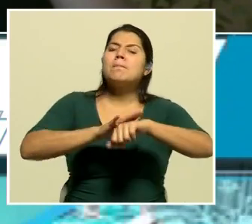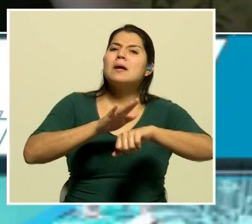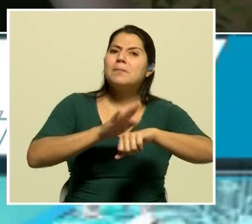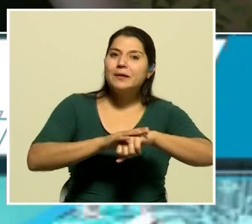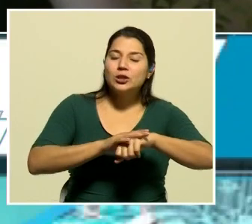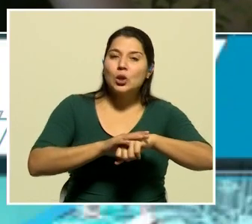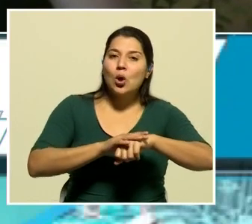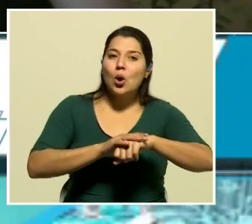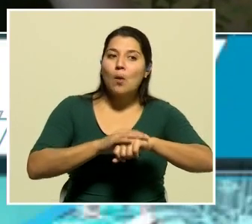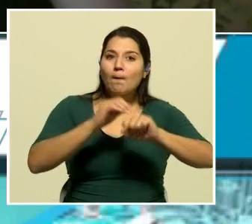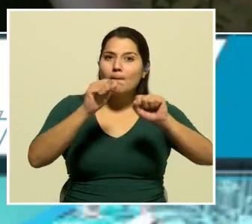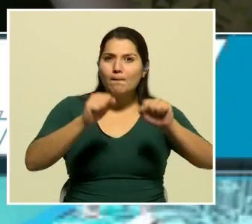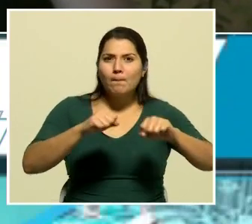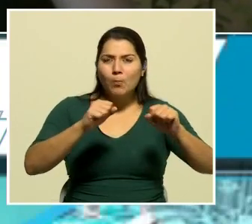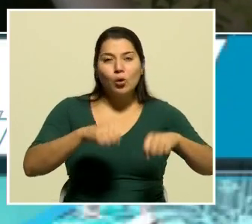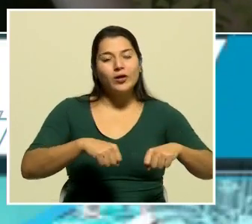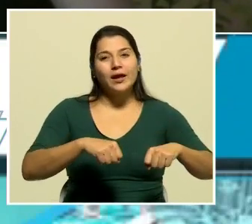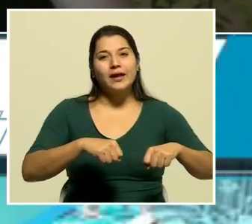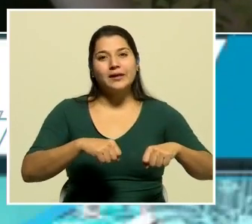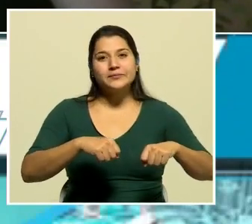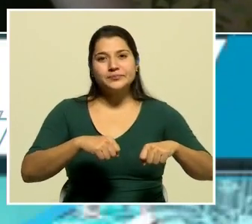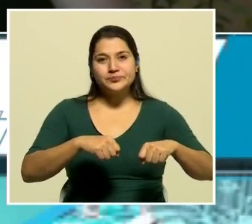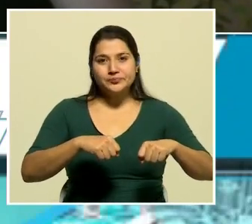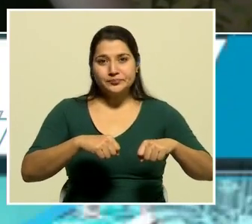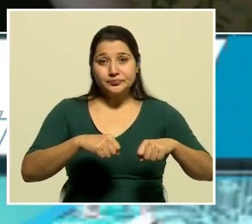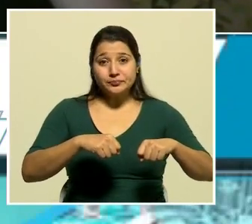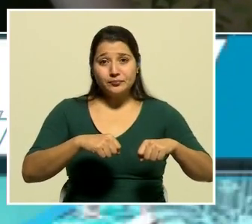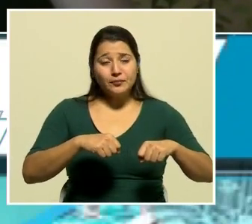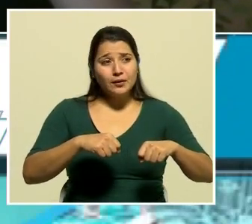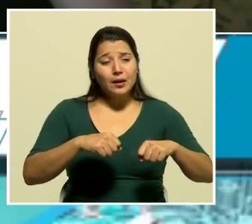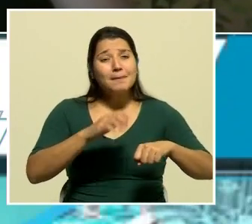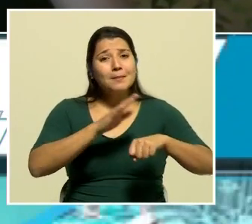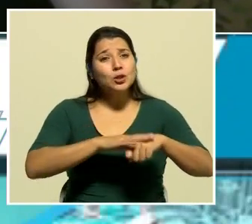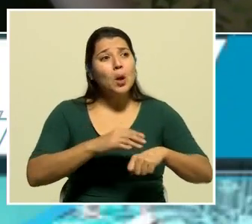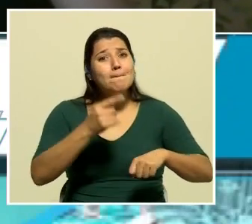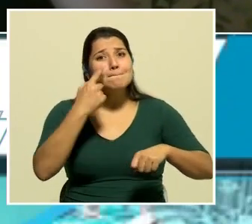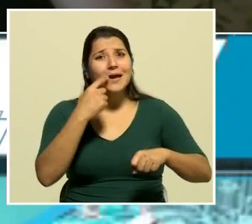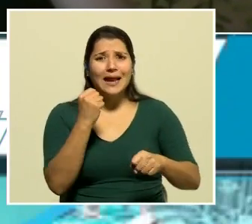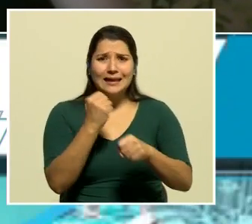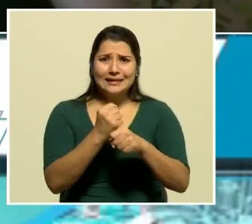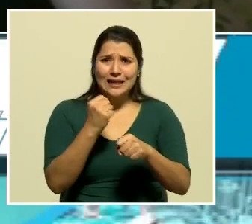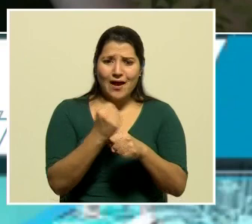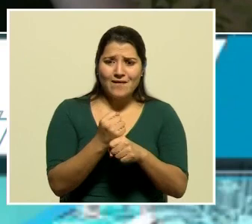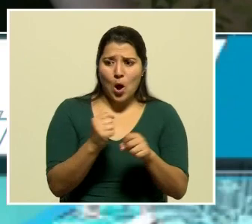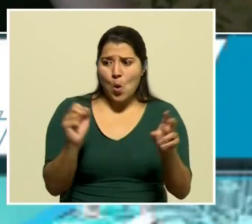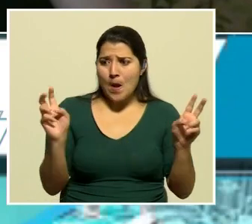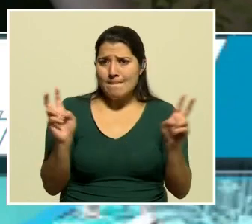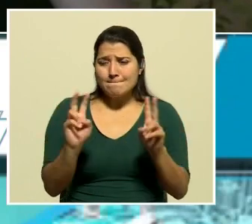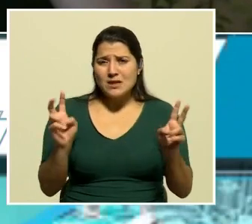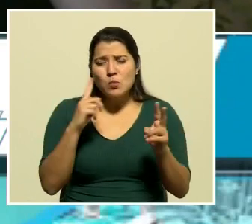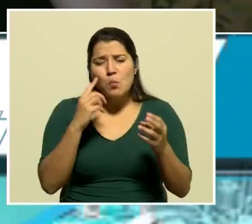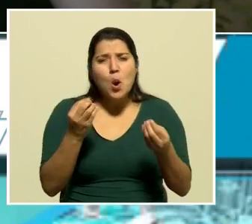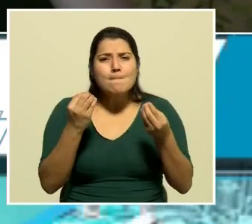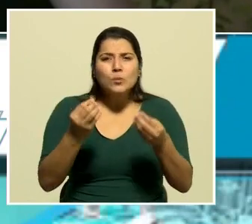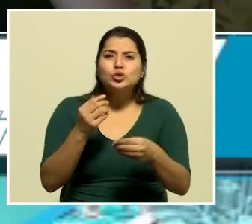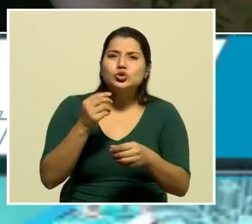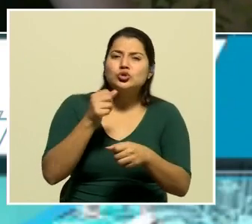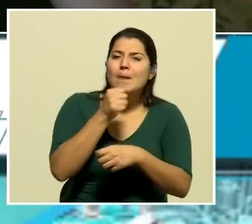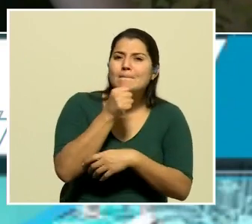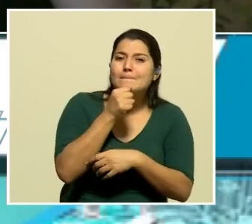a grandes porciones de la población, ver el trabajo en vivo de muchos periodistas de muy distintos